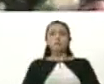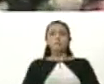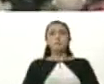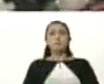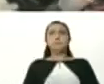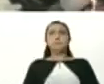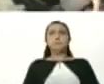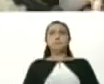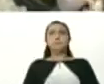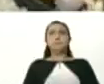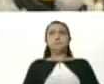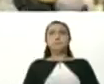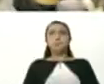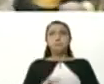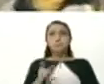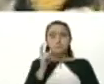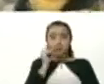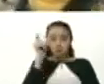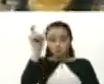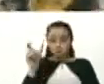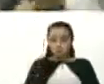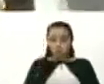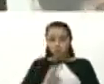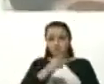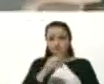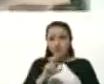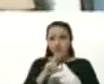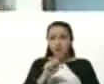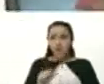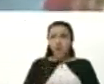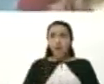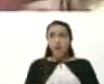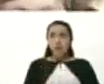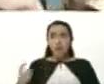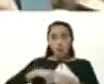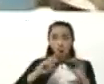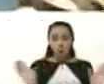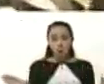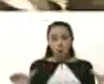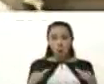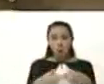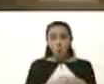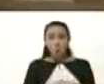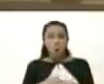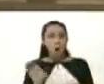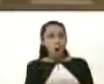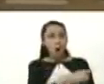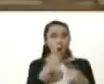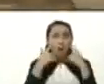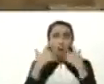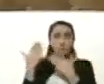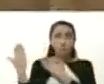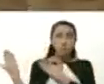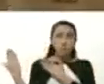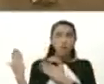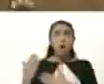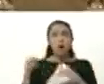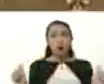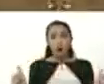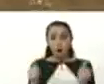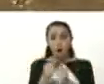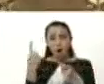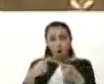Iván Pérez Rossi, uno de los miembros fundadores de Serenata Guayanesa, acompañado de Miguel Ángel Bosch,